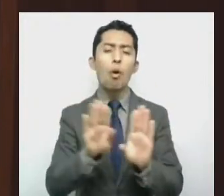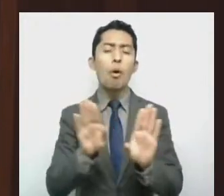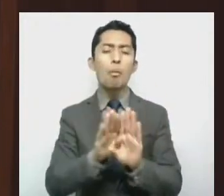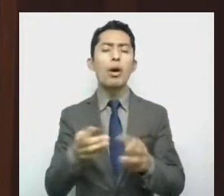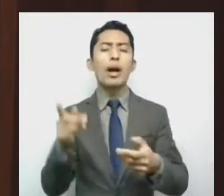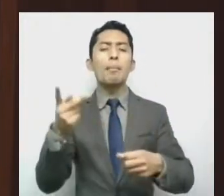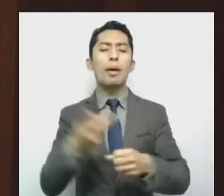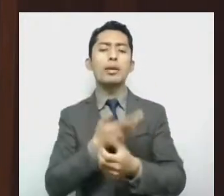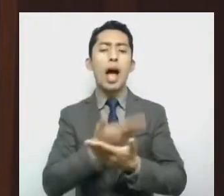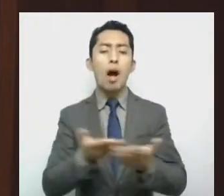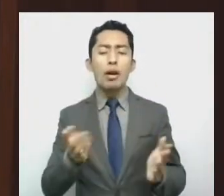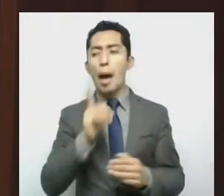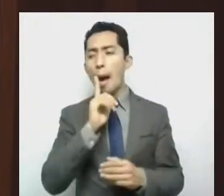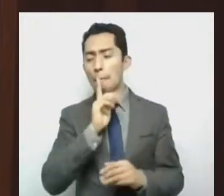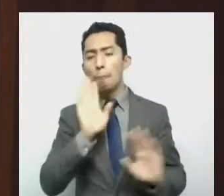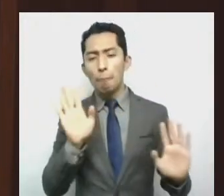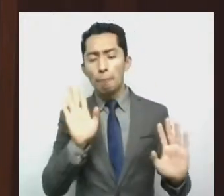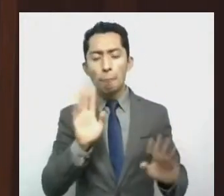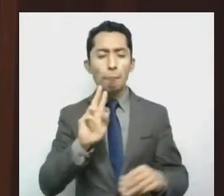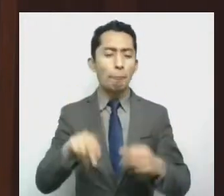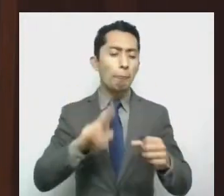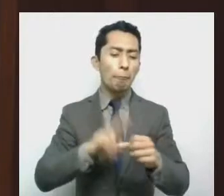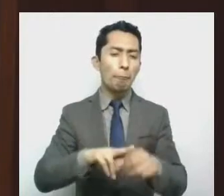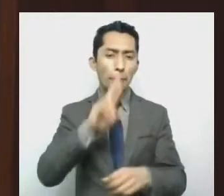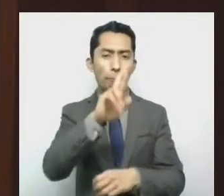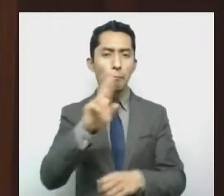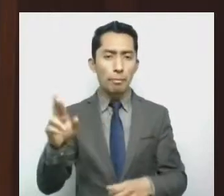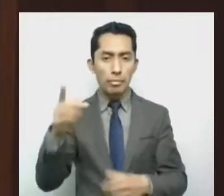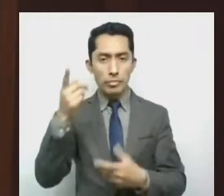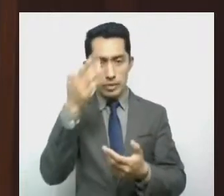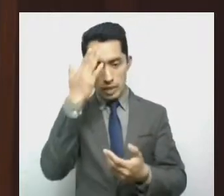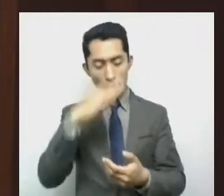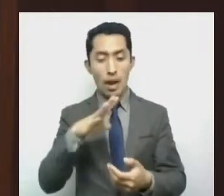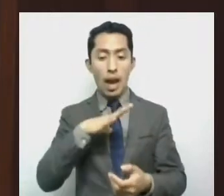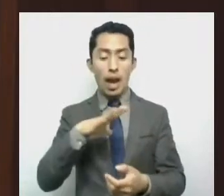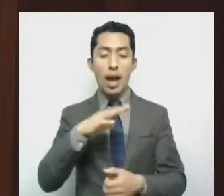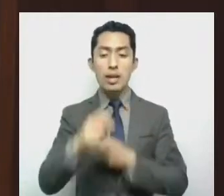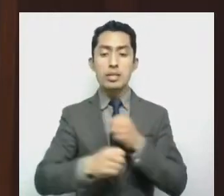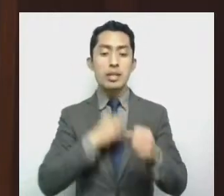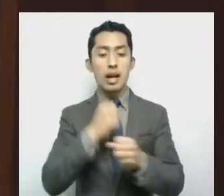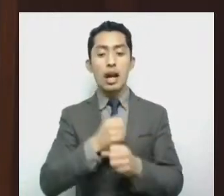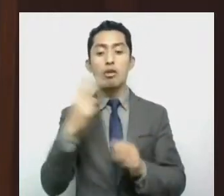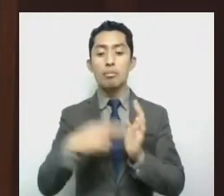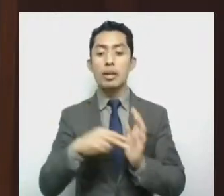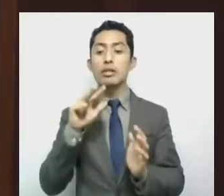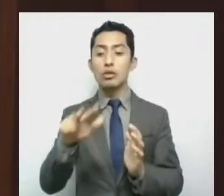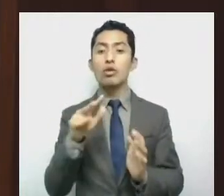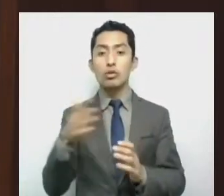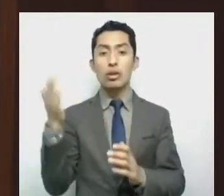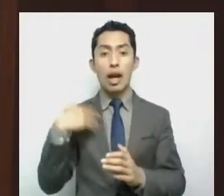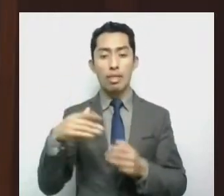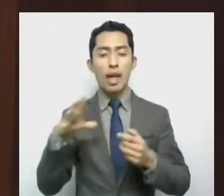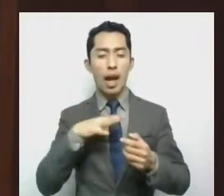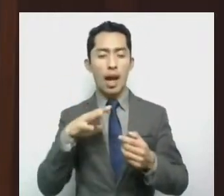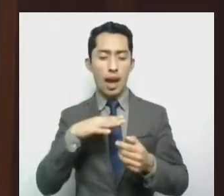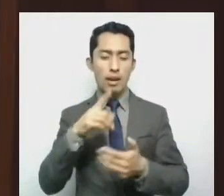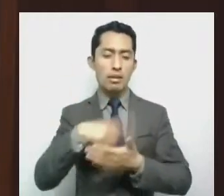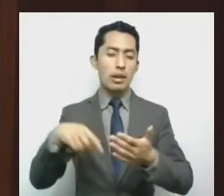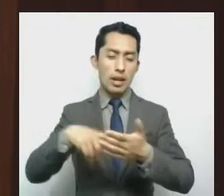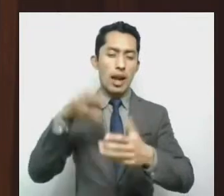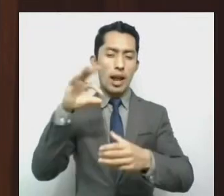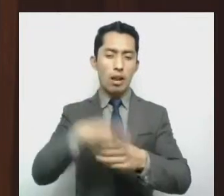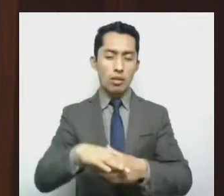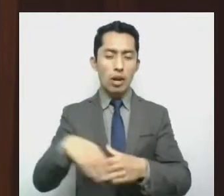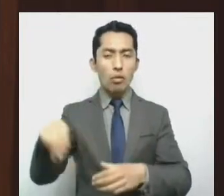acontecimientos. La coyuntura electoral del 18 dejó muy claro algo que los